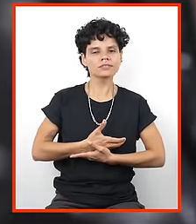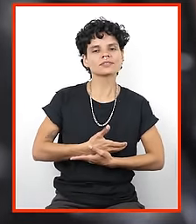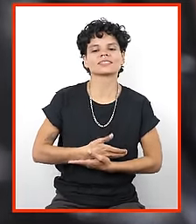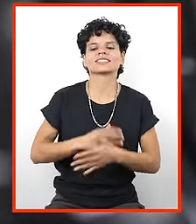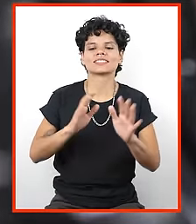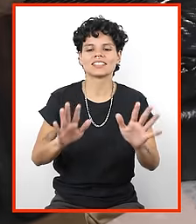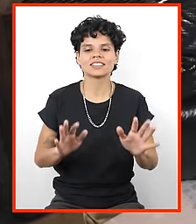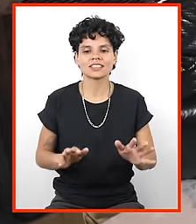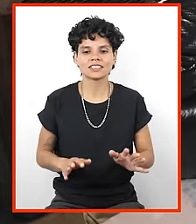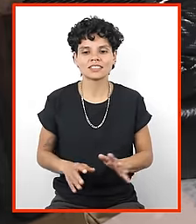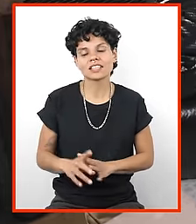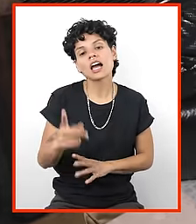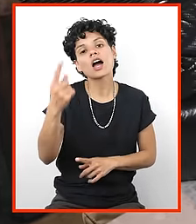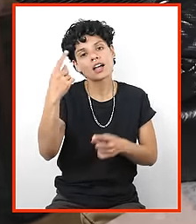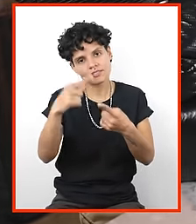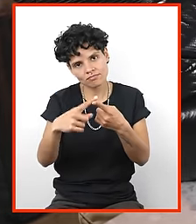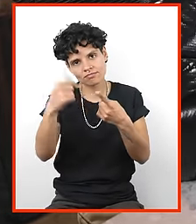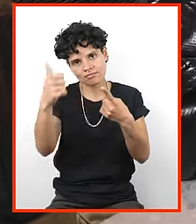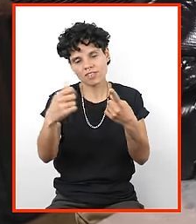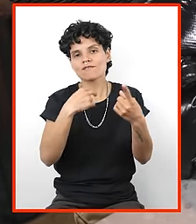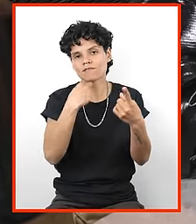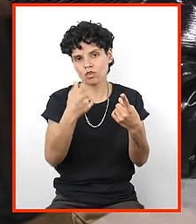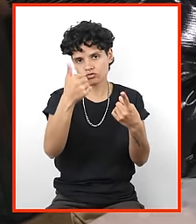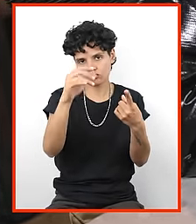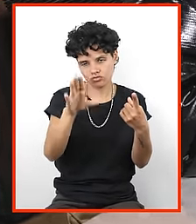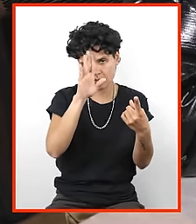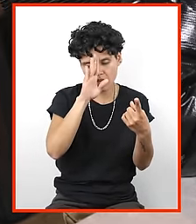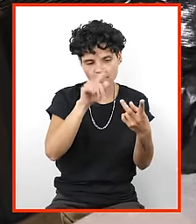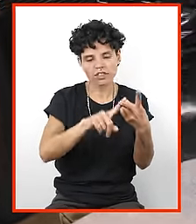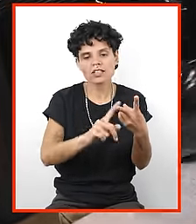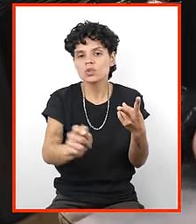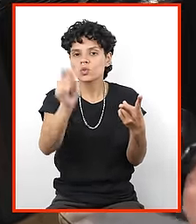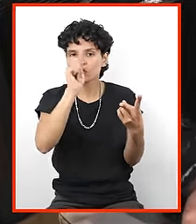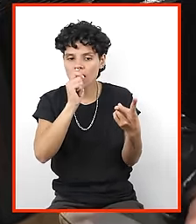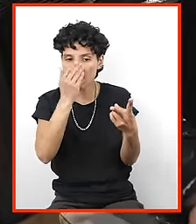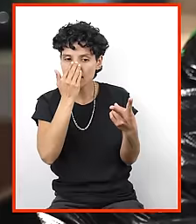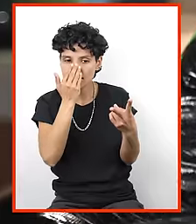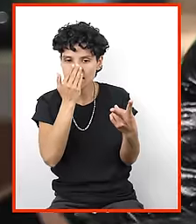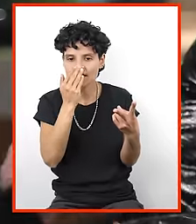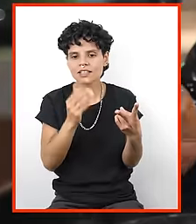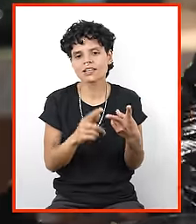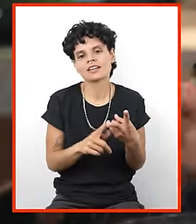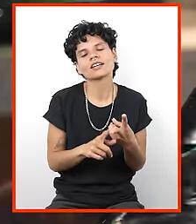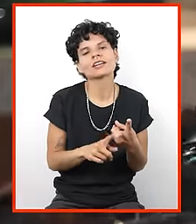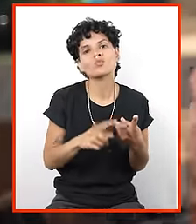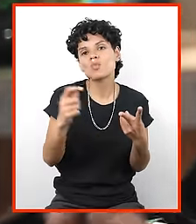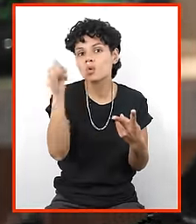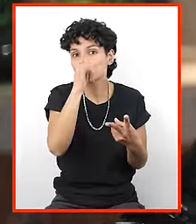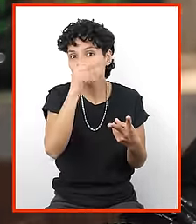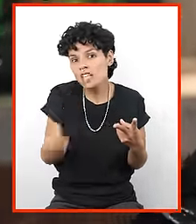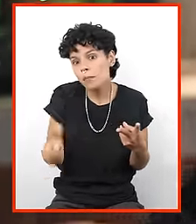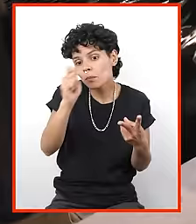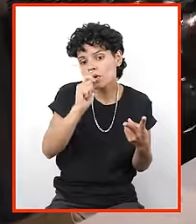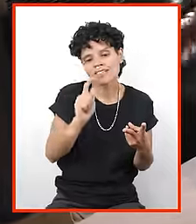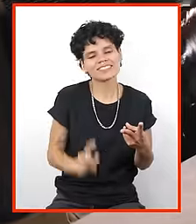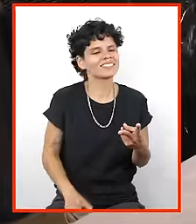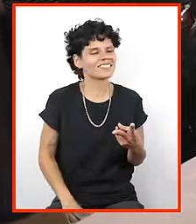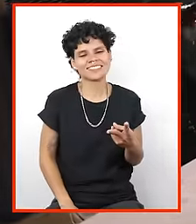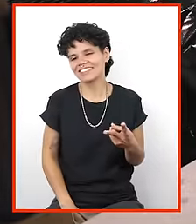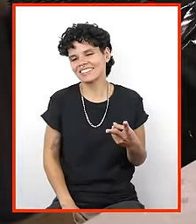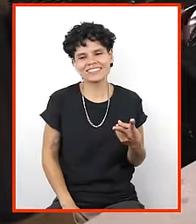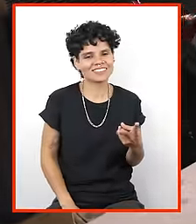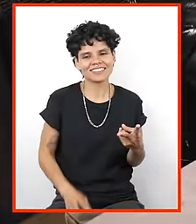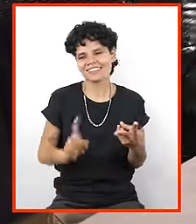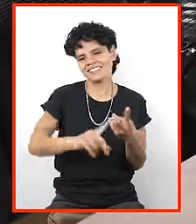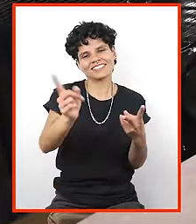talento oculto es... La cuchara en la nariz que ya le hiciste. Sí. Sí. ¿Podría hacerlo con la cuchara sucia? No. Una hora tontera,